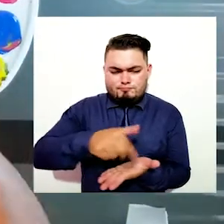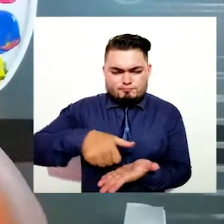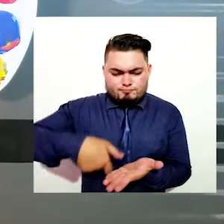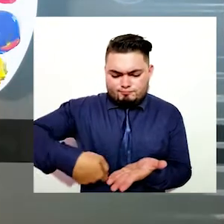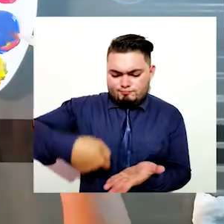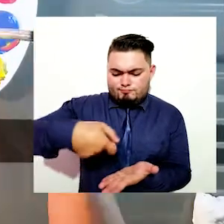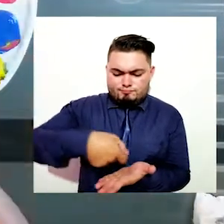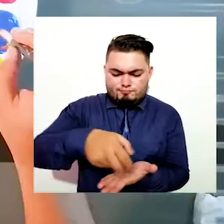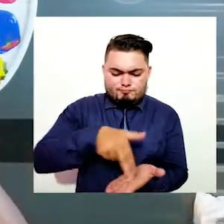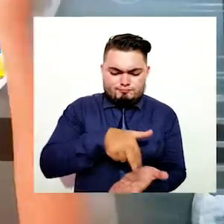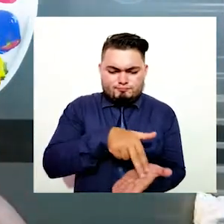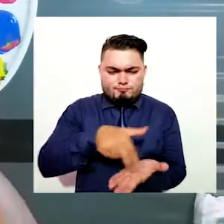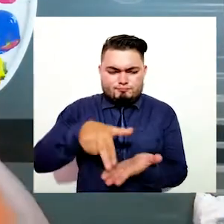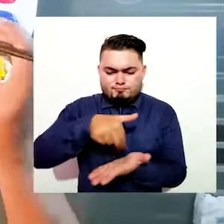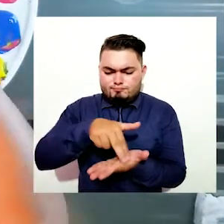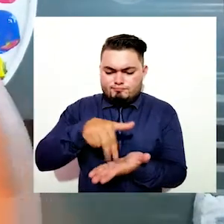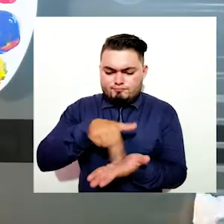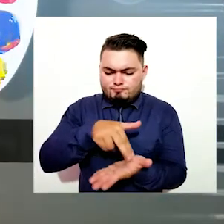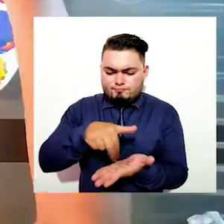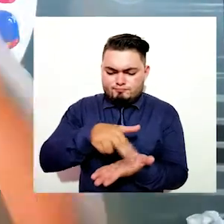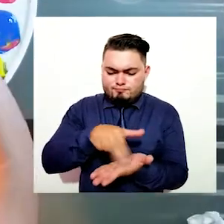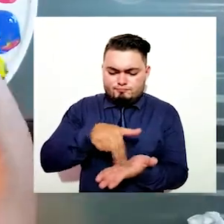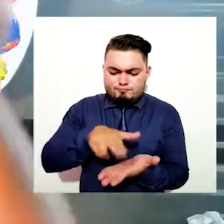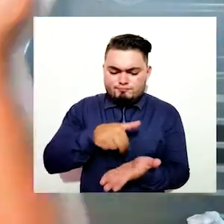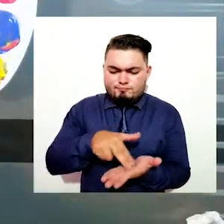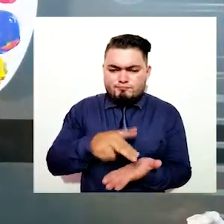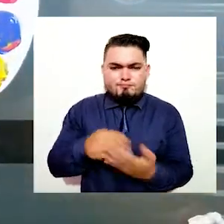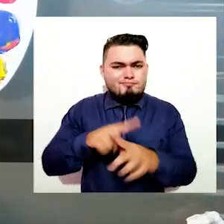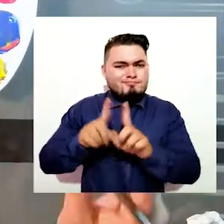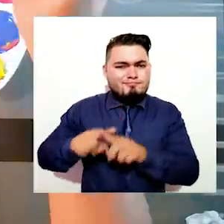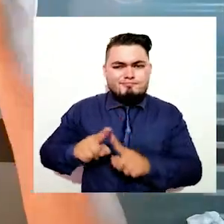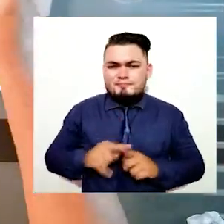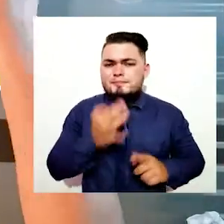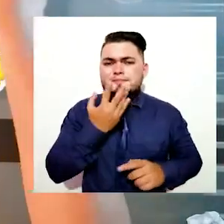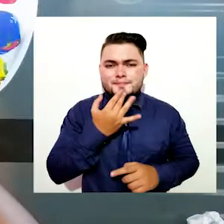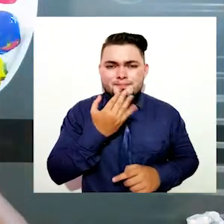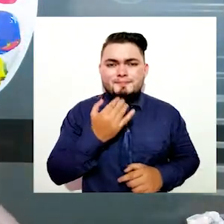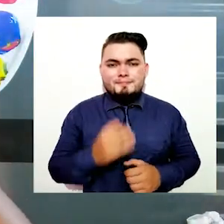cómo va a ir pintado nuestro mosaico de varios colores.